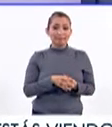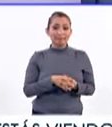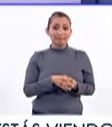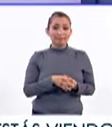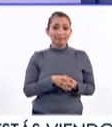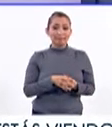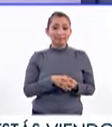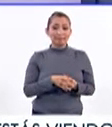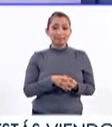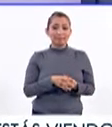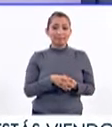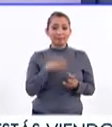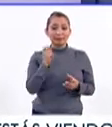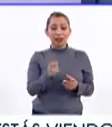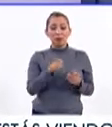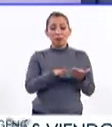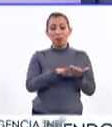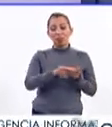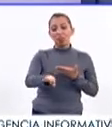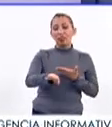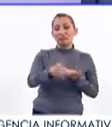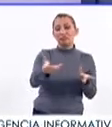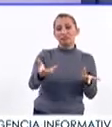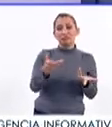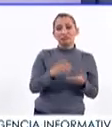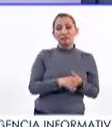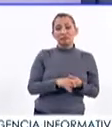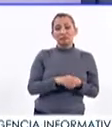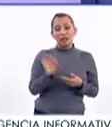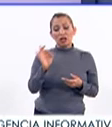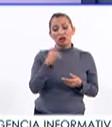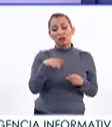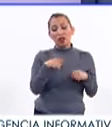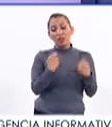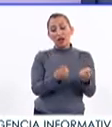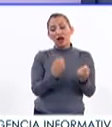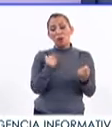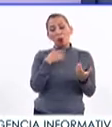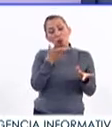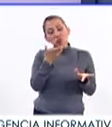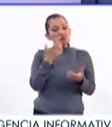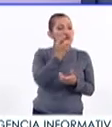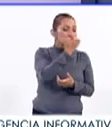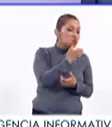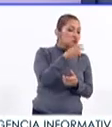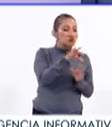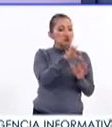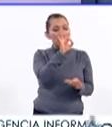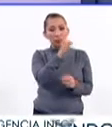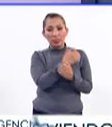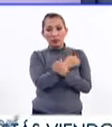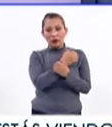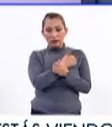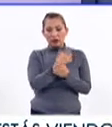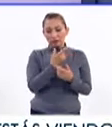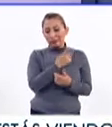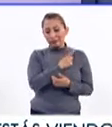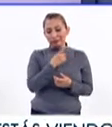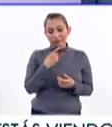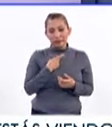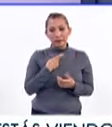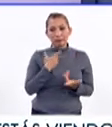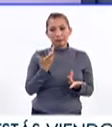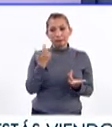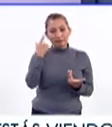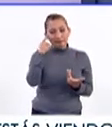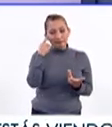es un sinónimo de marginación si es que no se les proporciona alternativas para que sean educados. Hay que también